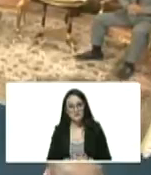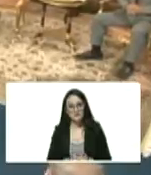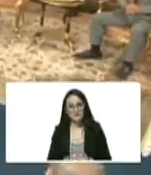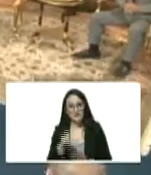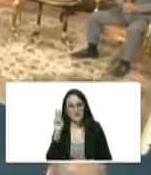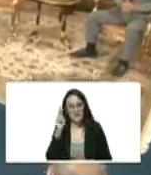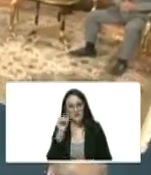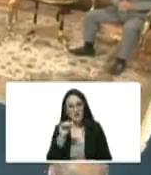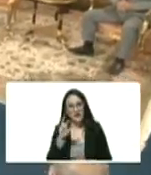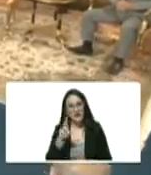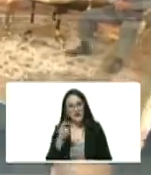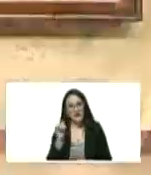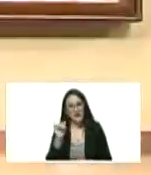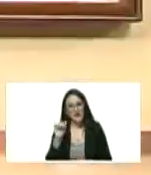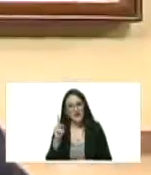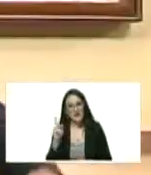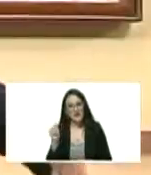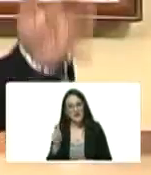profesora Iraida,